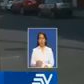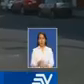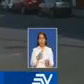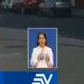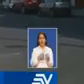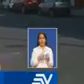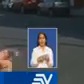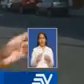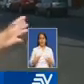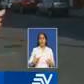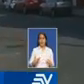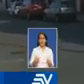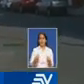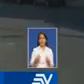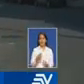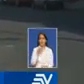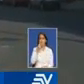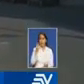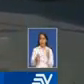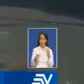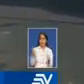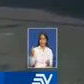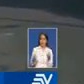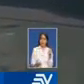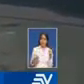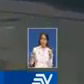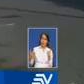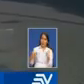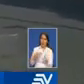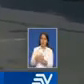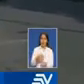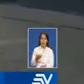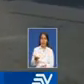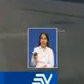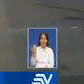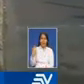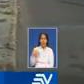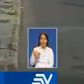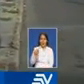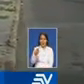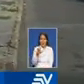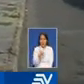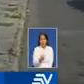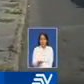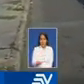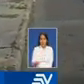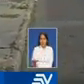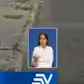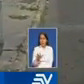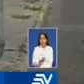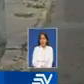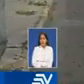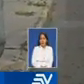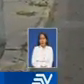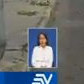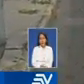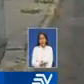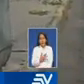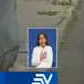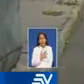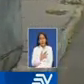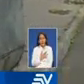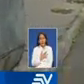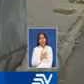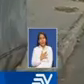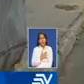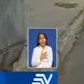Ese es el egreso, ese es el egreso. Aquí tenemos uno de ellos que fue impactado. Se ve la huella de que fue chocado. Lamentablemente,